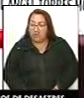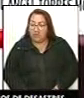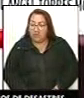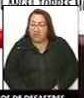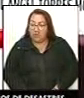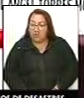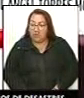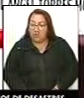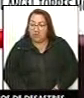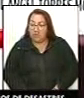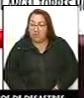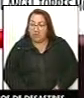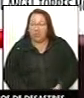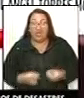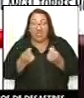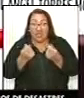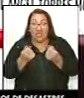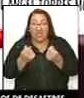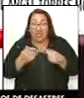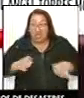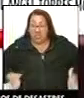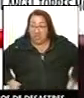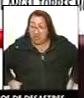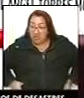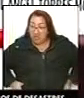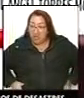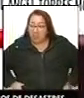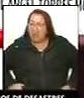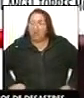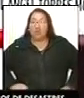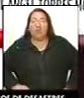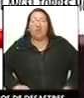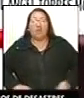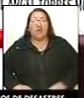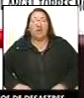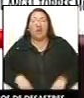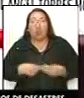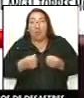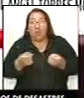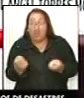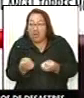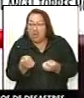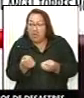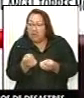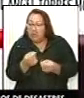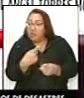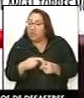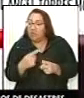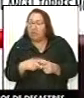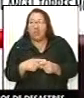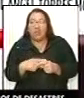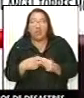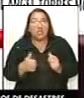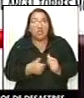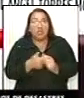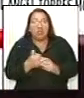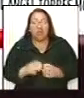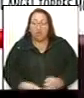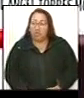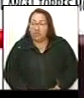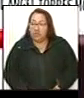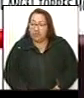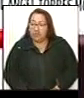que inclusive los dineros que se utilizan para comprar a confesiones, seguimientos